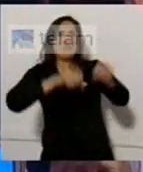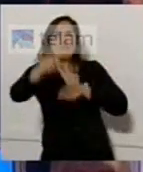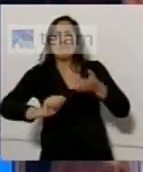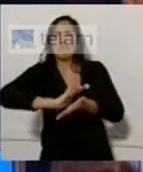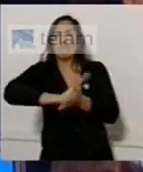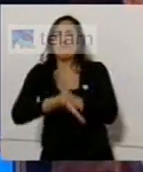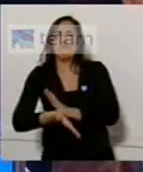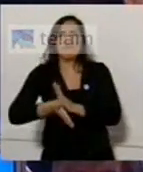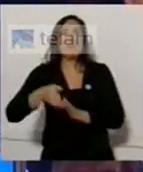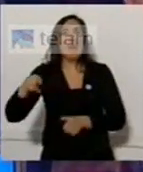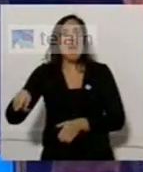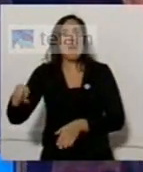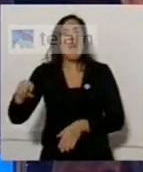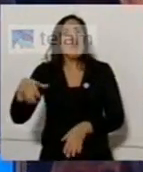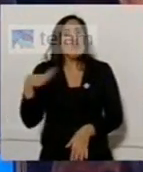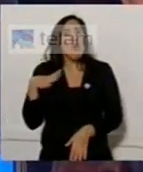todavía y pese a eso,